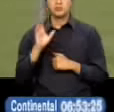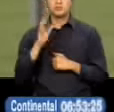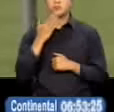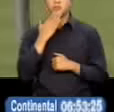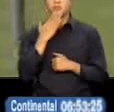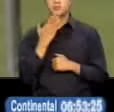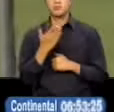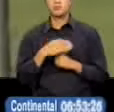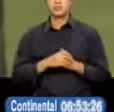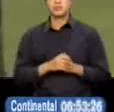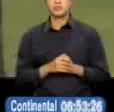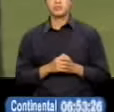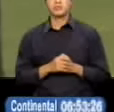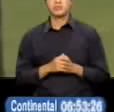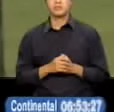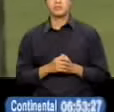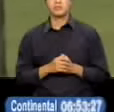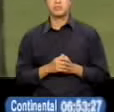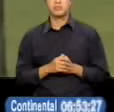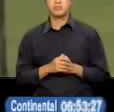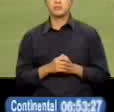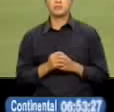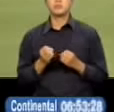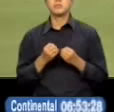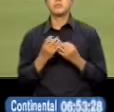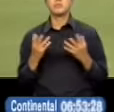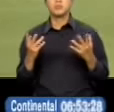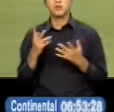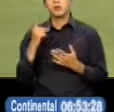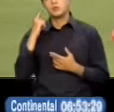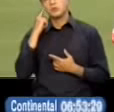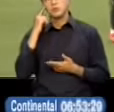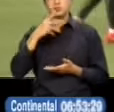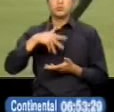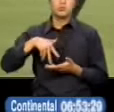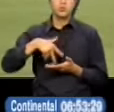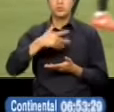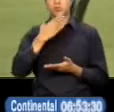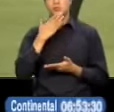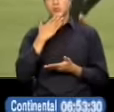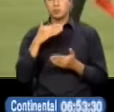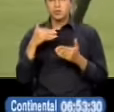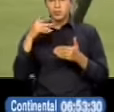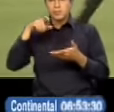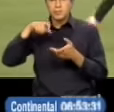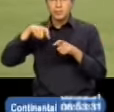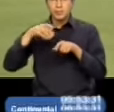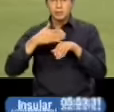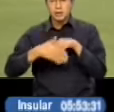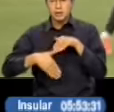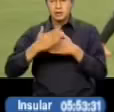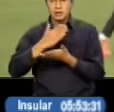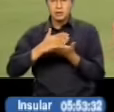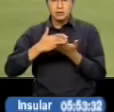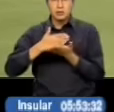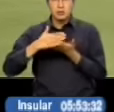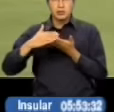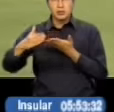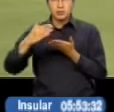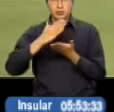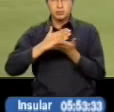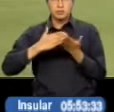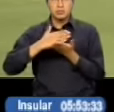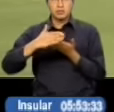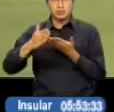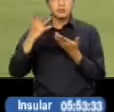pues sólo quedaba alguna duda quién sabe de mitad de campo hacia adelante pero éstas quedaron